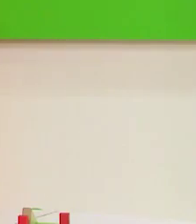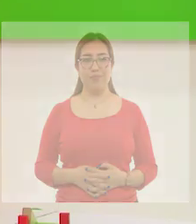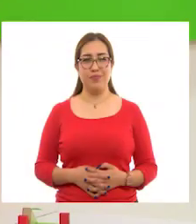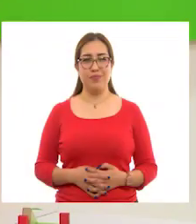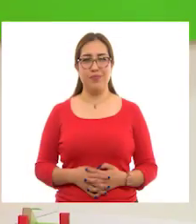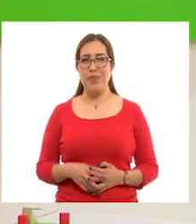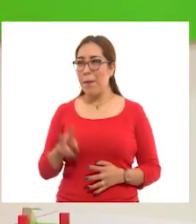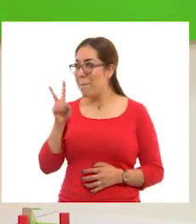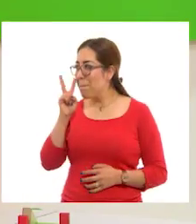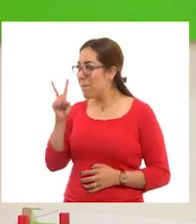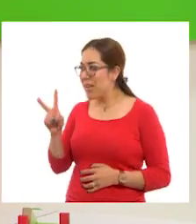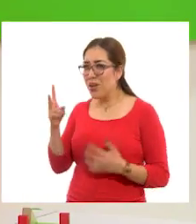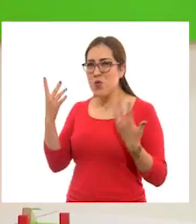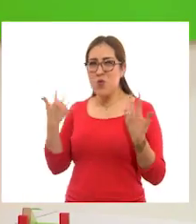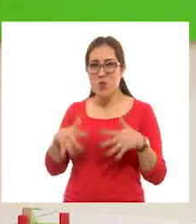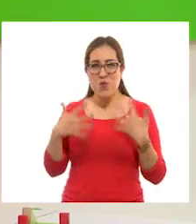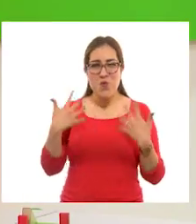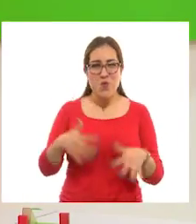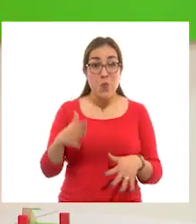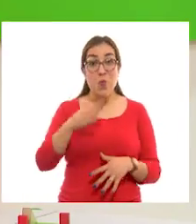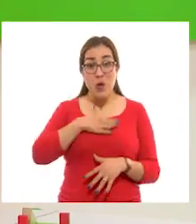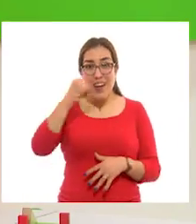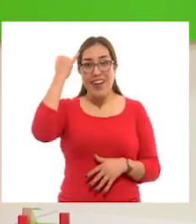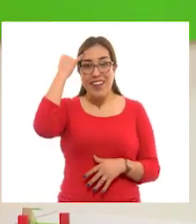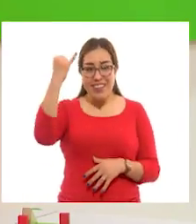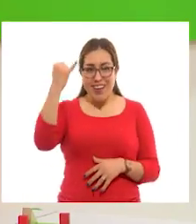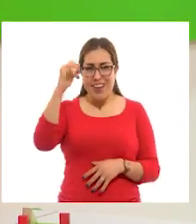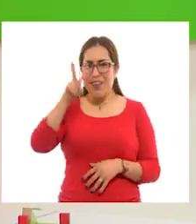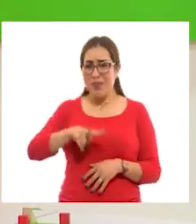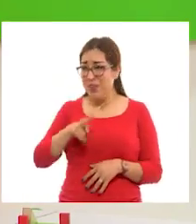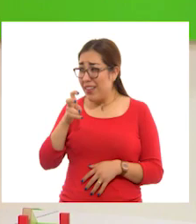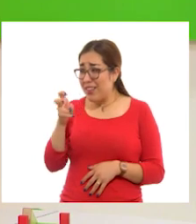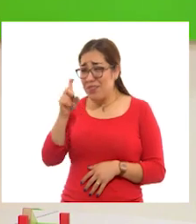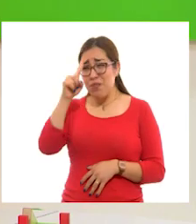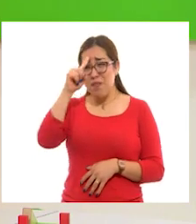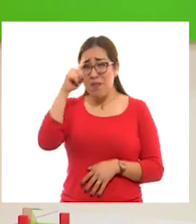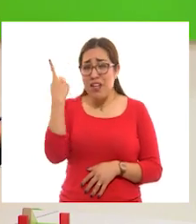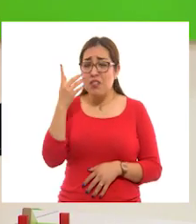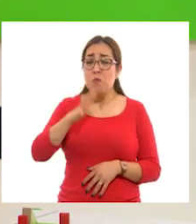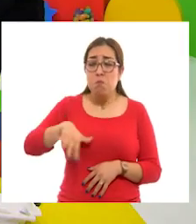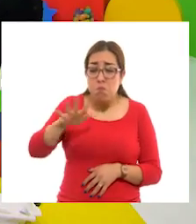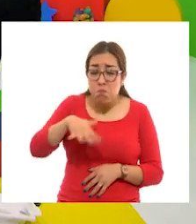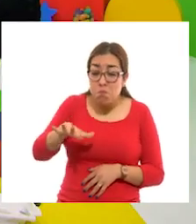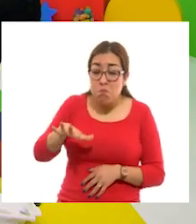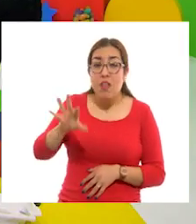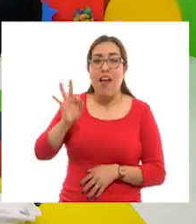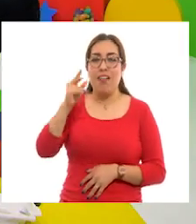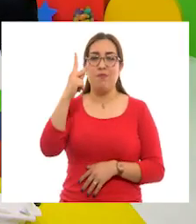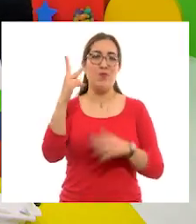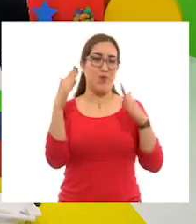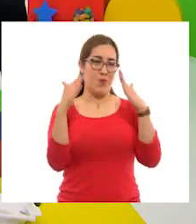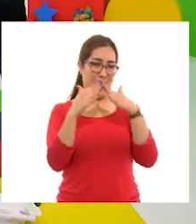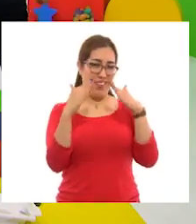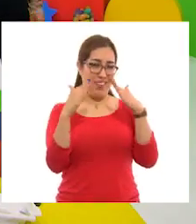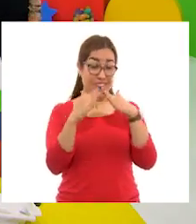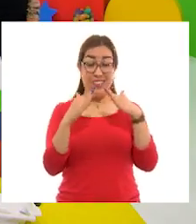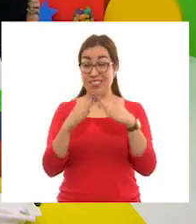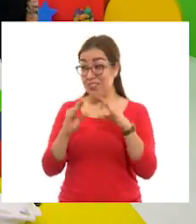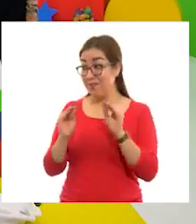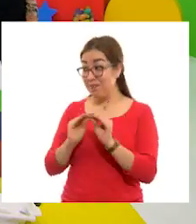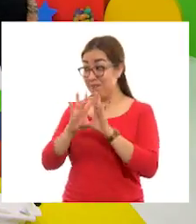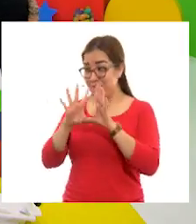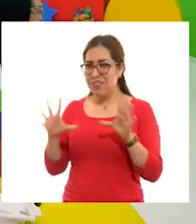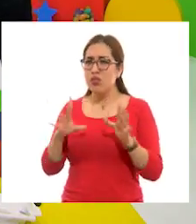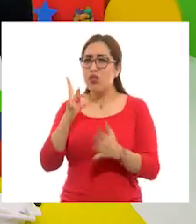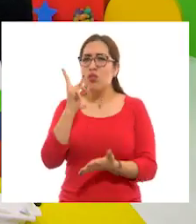¿Vieron qué buena idea? Porque además son recursos muy fáciles de conseguir en casa, ¿cierto? ¡Claro! Y con tan